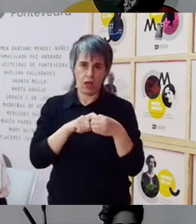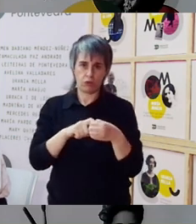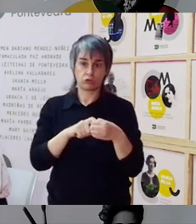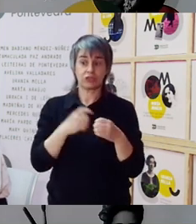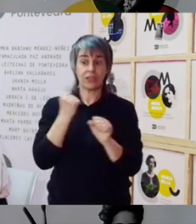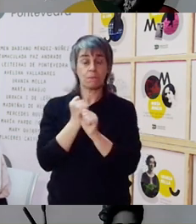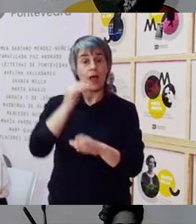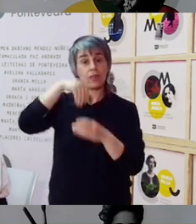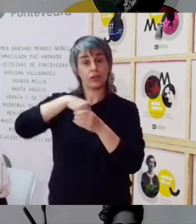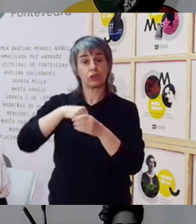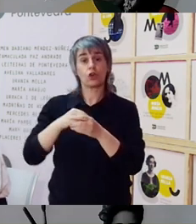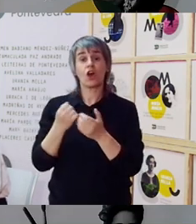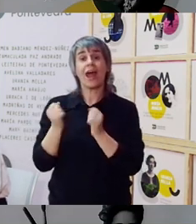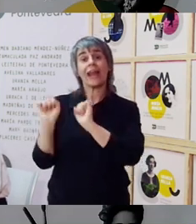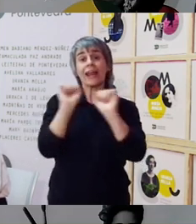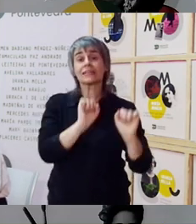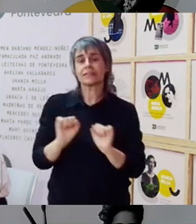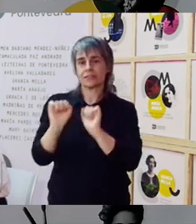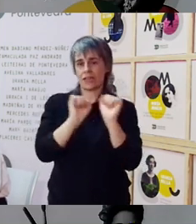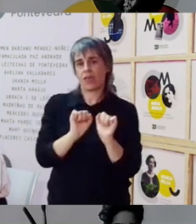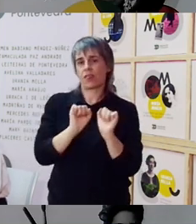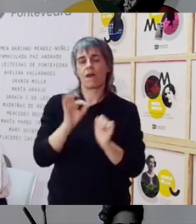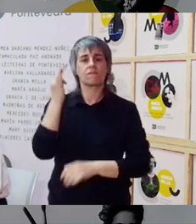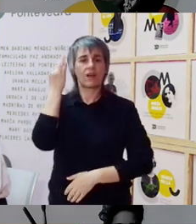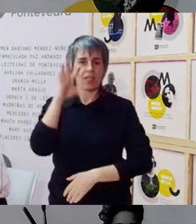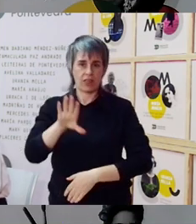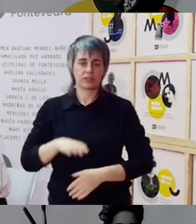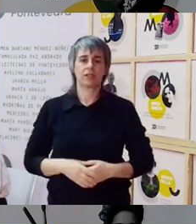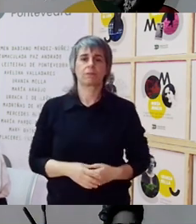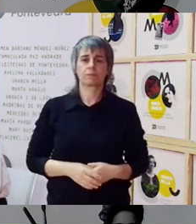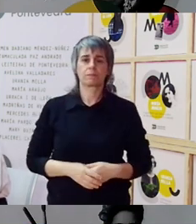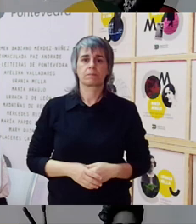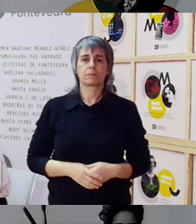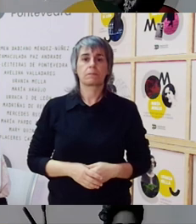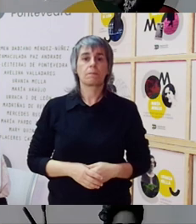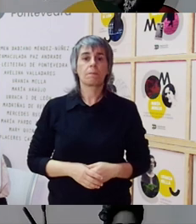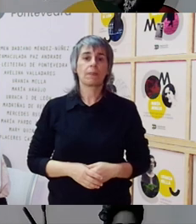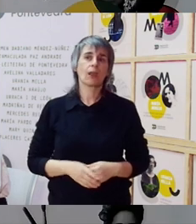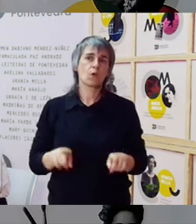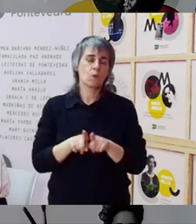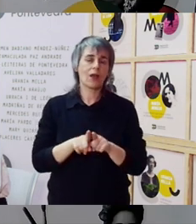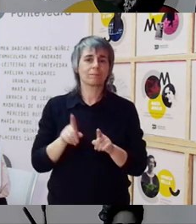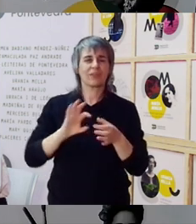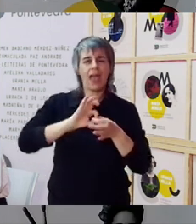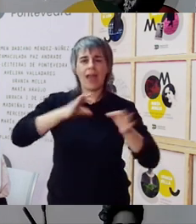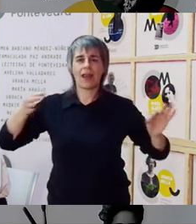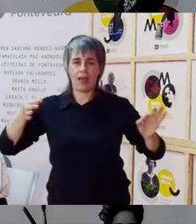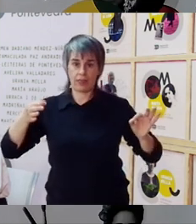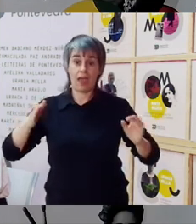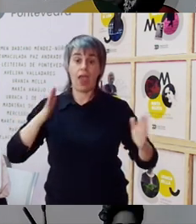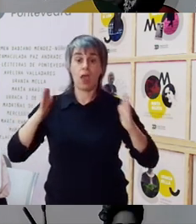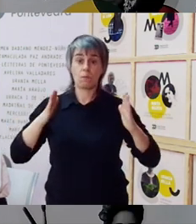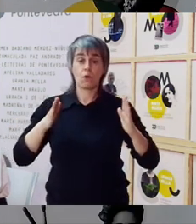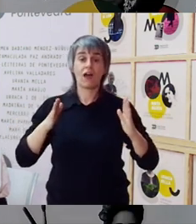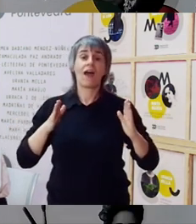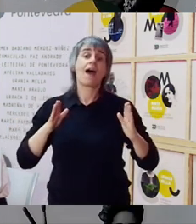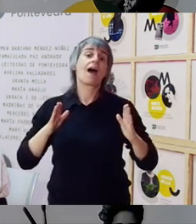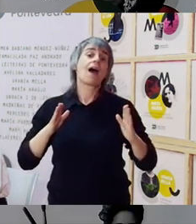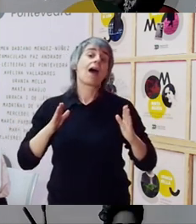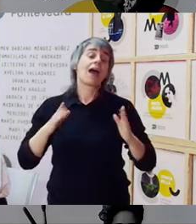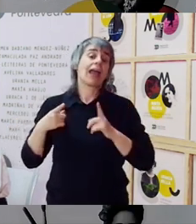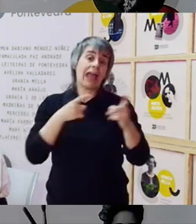francesa como axente de enlace durante toda a Segunda Guerra Mundial con esa esperanza